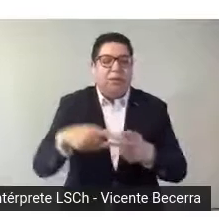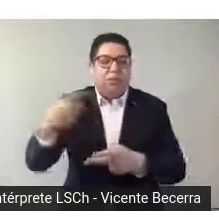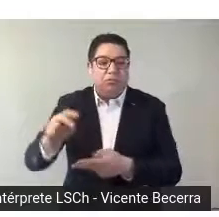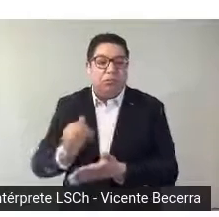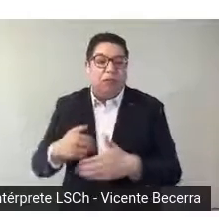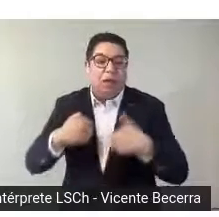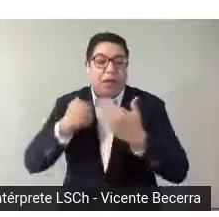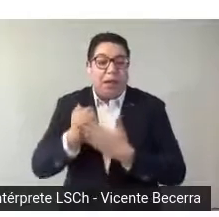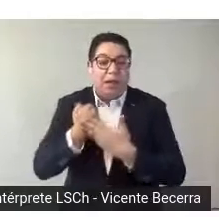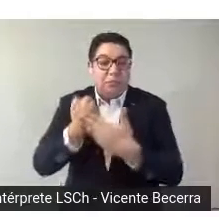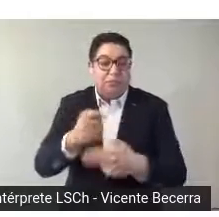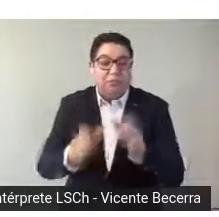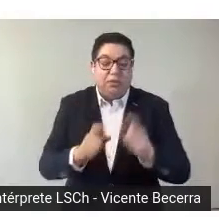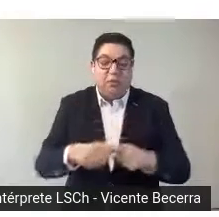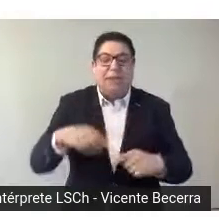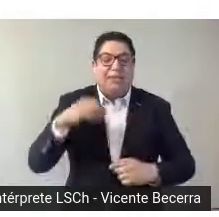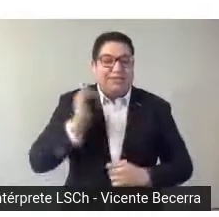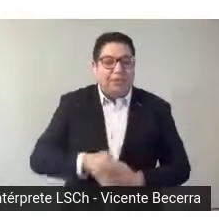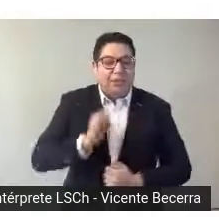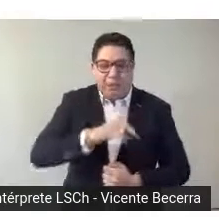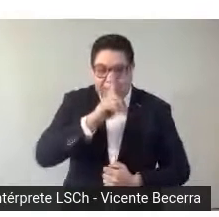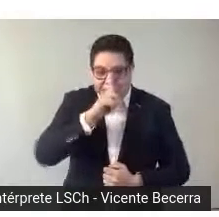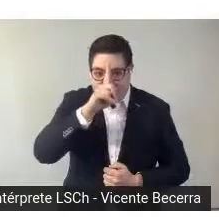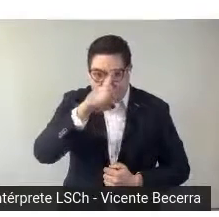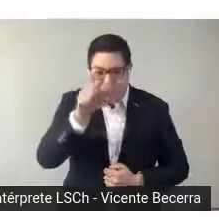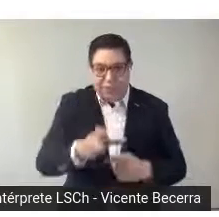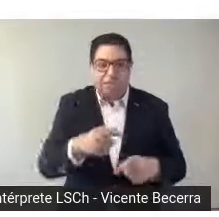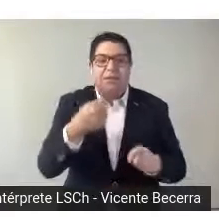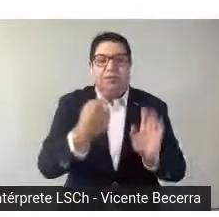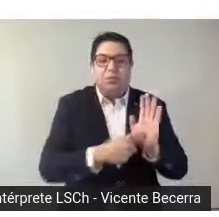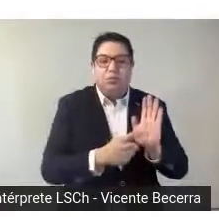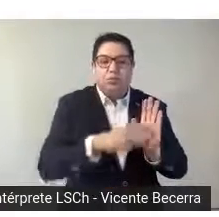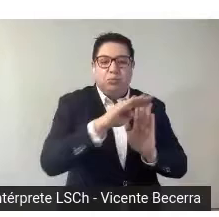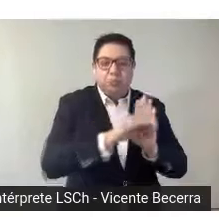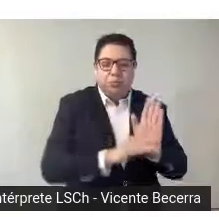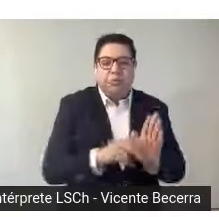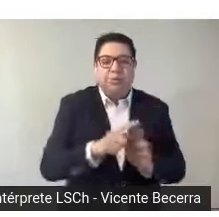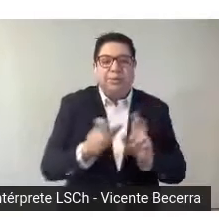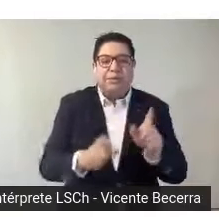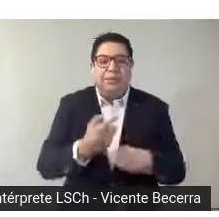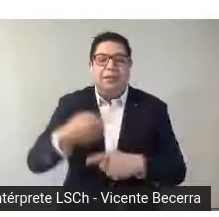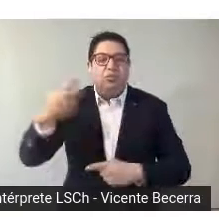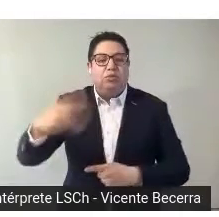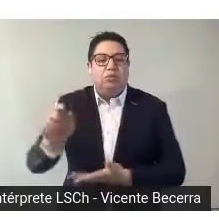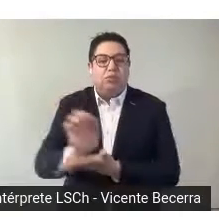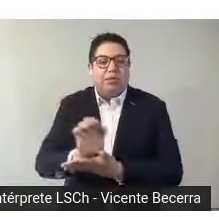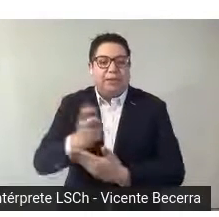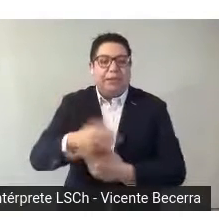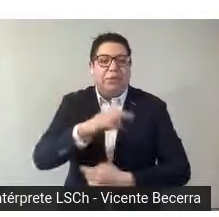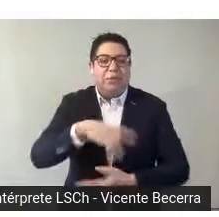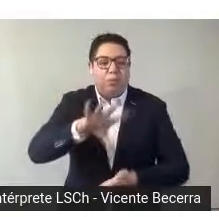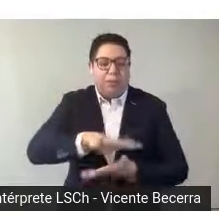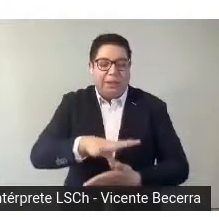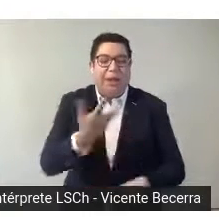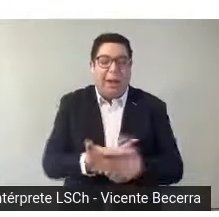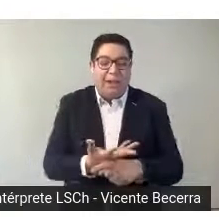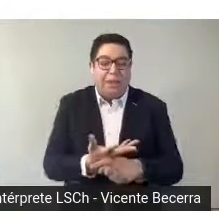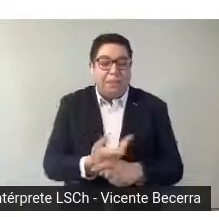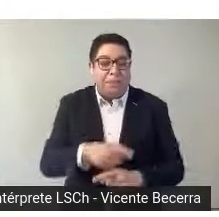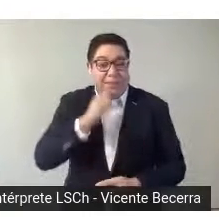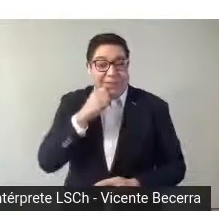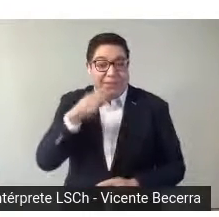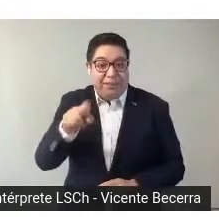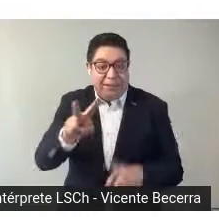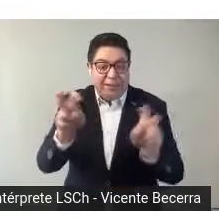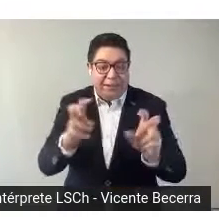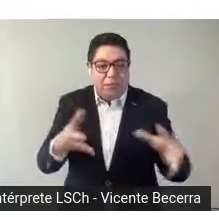que interactúan diariamente con los distintos puntos de contacto que tiene el Estado en nuestro país. Y por lo mismo, esta